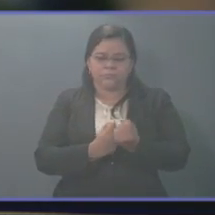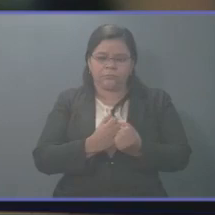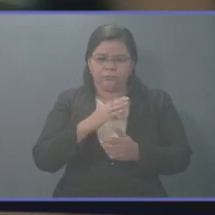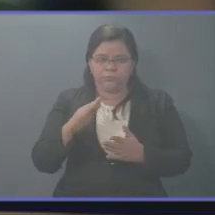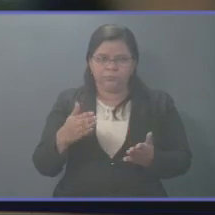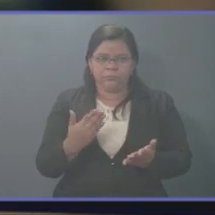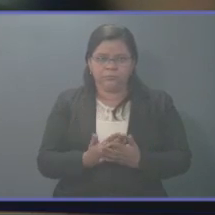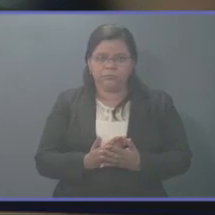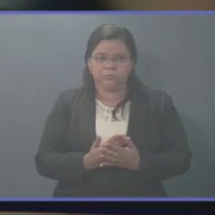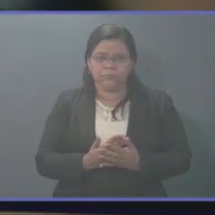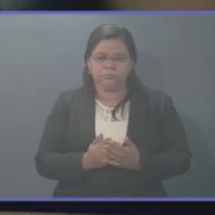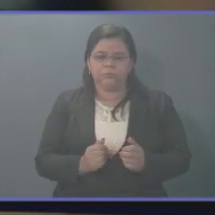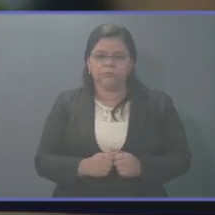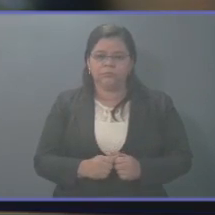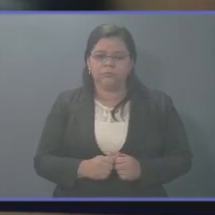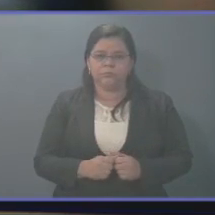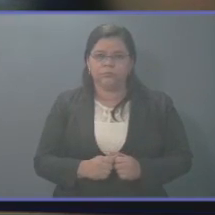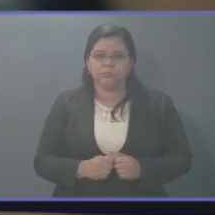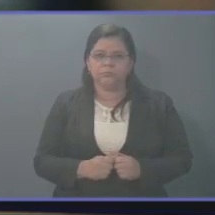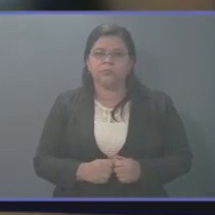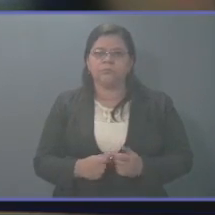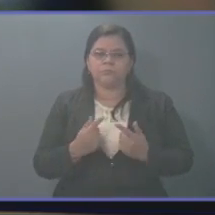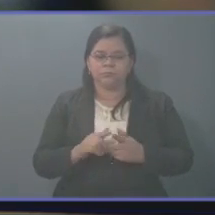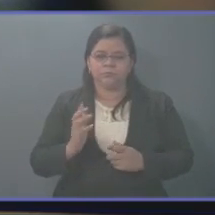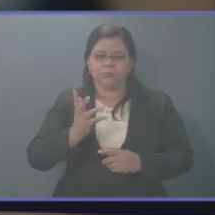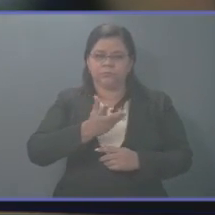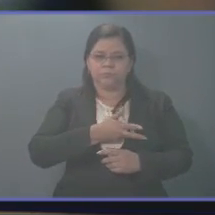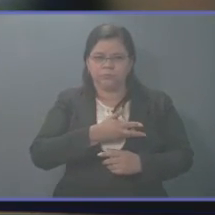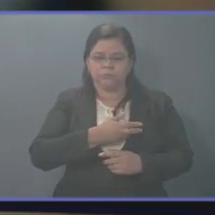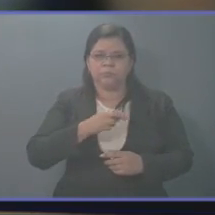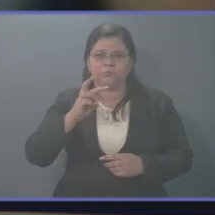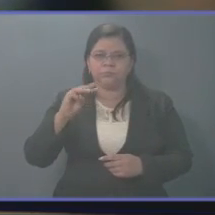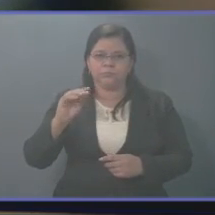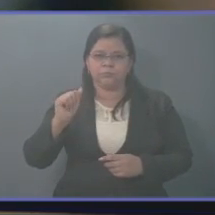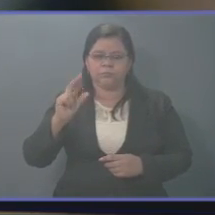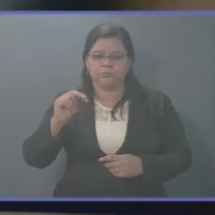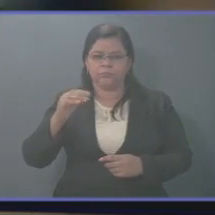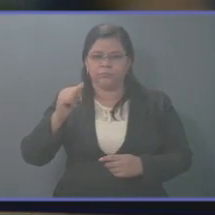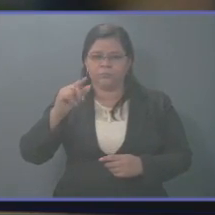el nuestros manglares nuestros